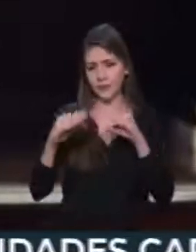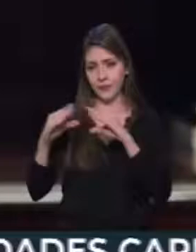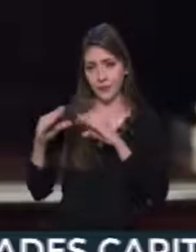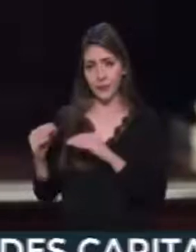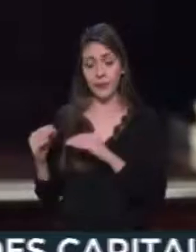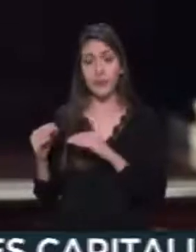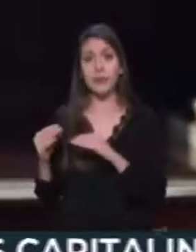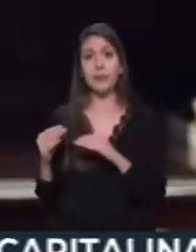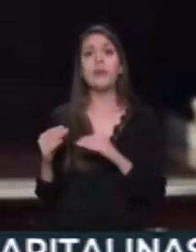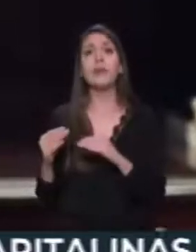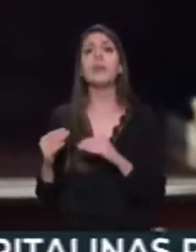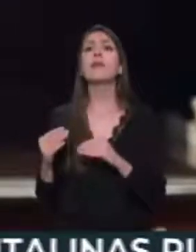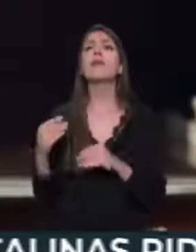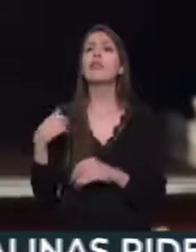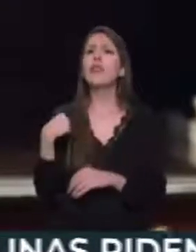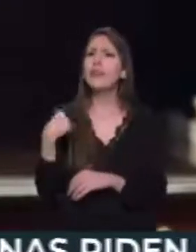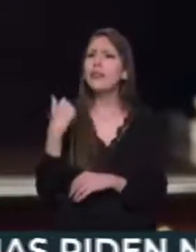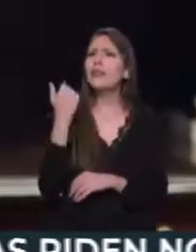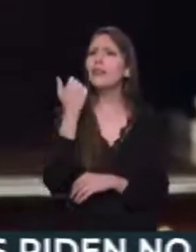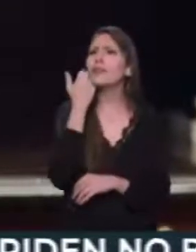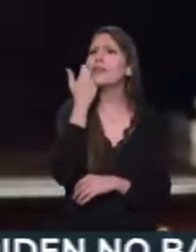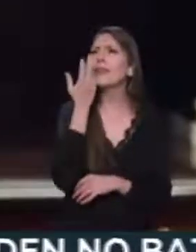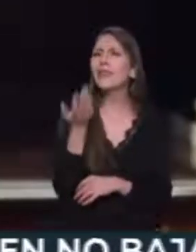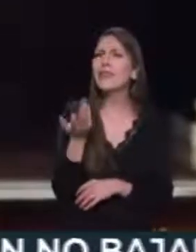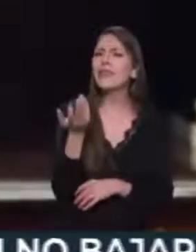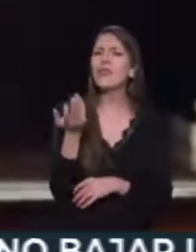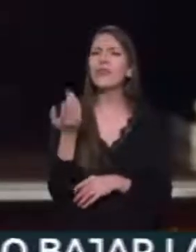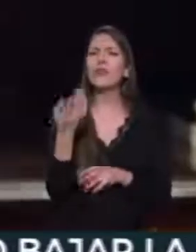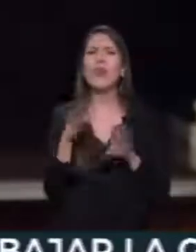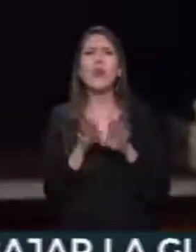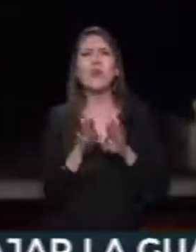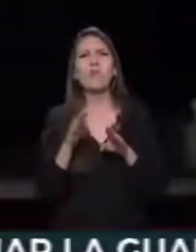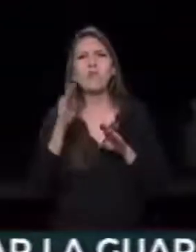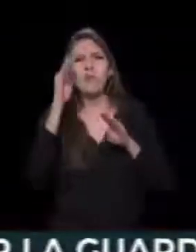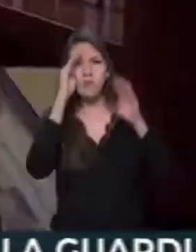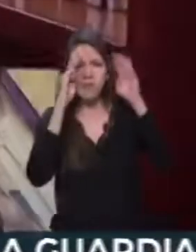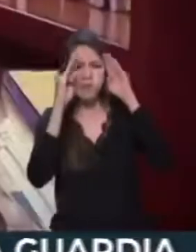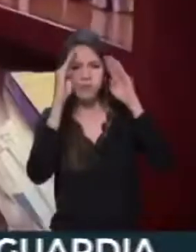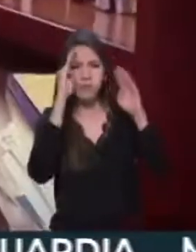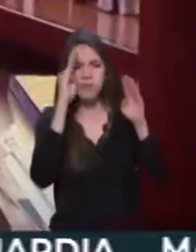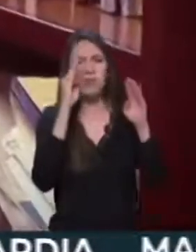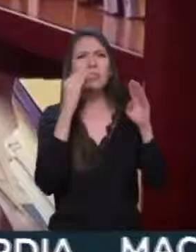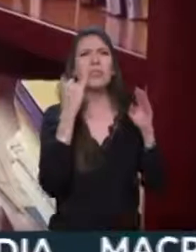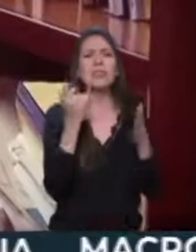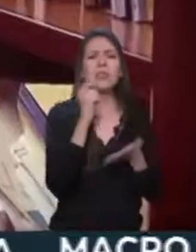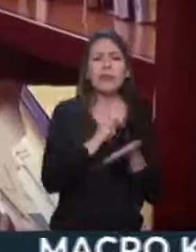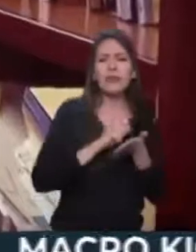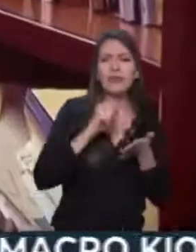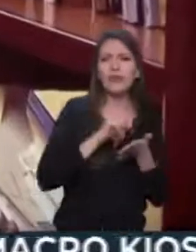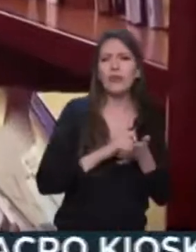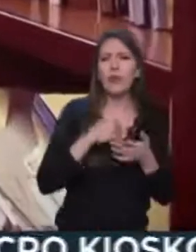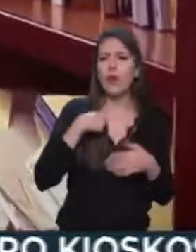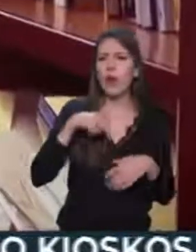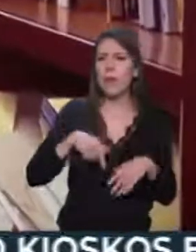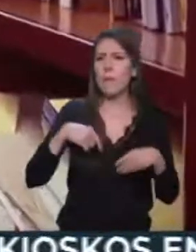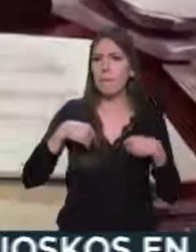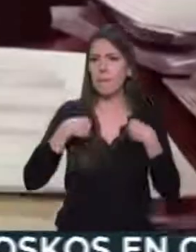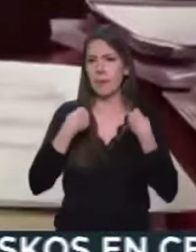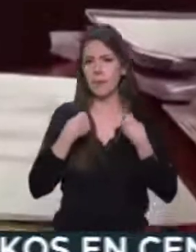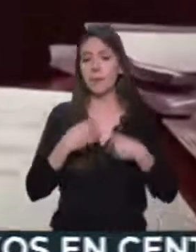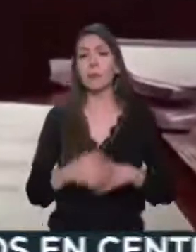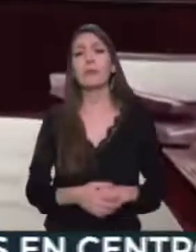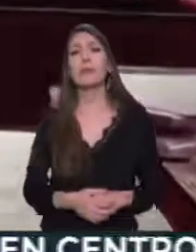hacer como experiencia, pensar y escribir lo que aquí viví. A José Ramón Cosío lo califican